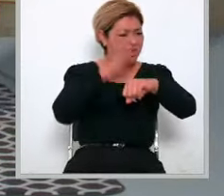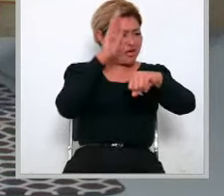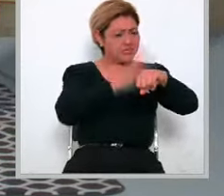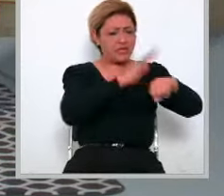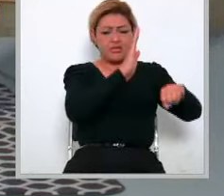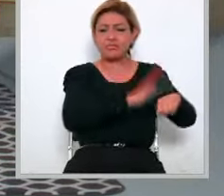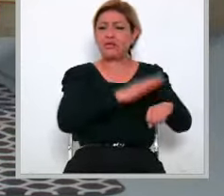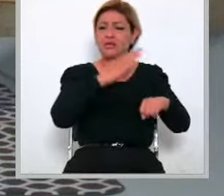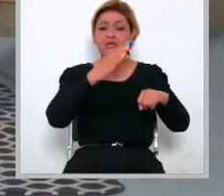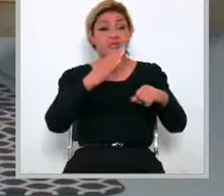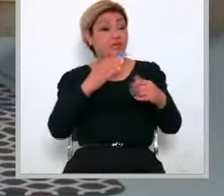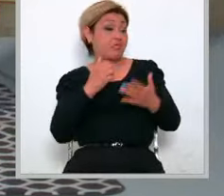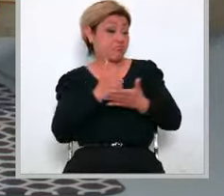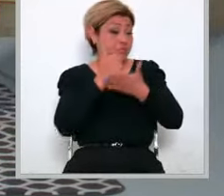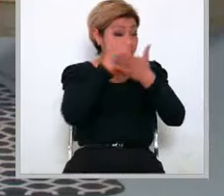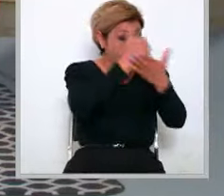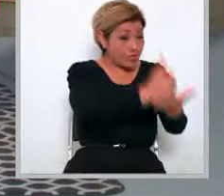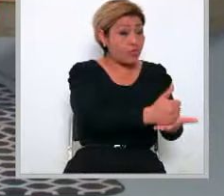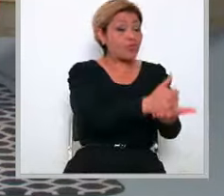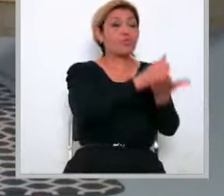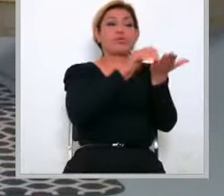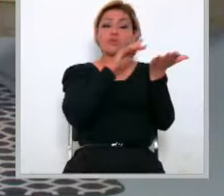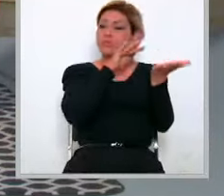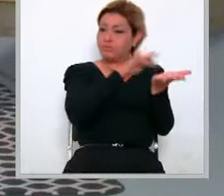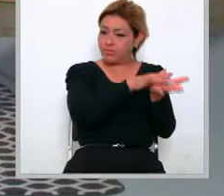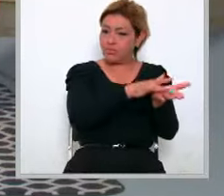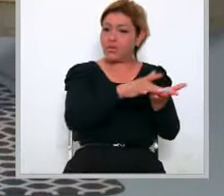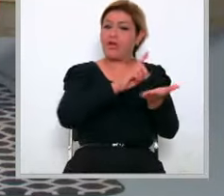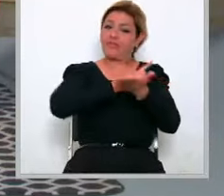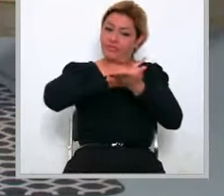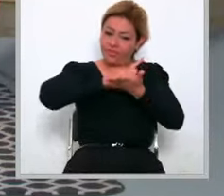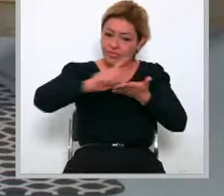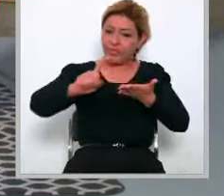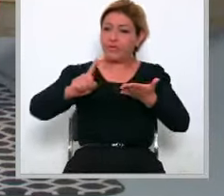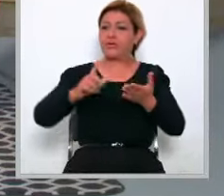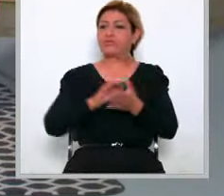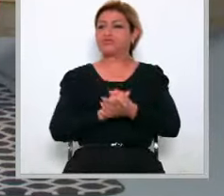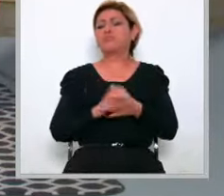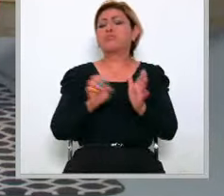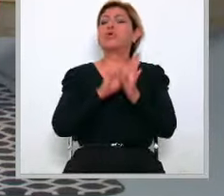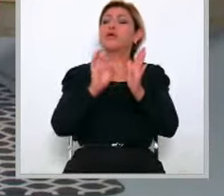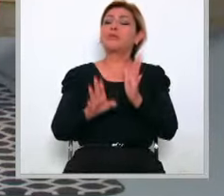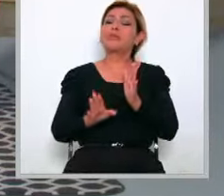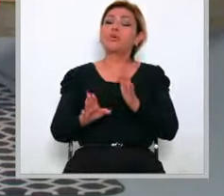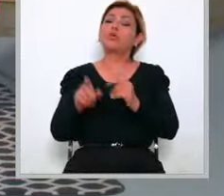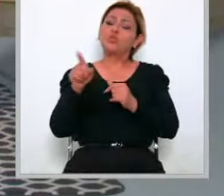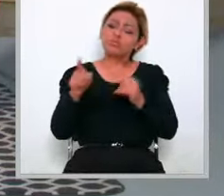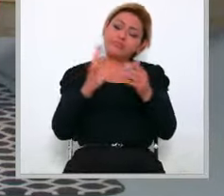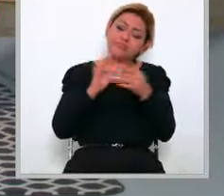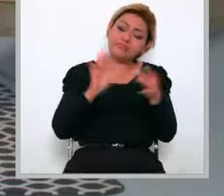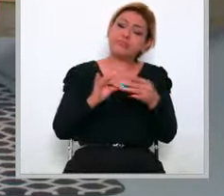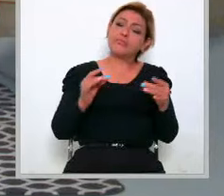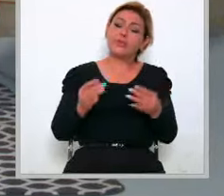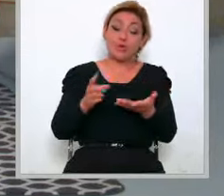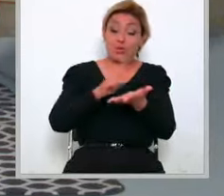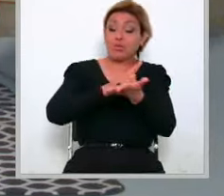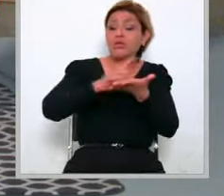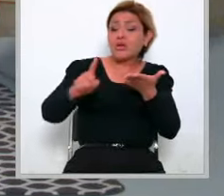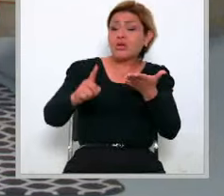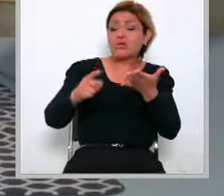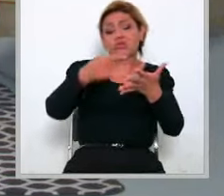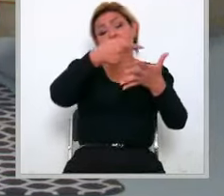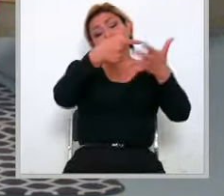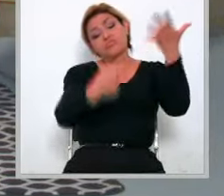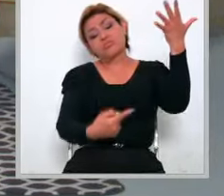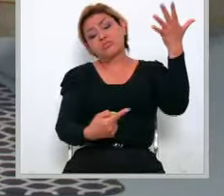nos ayuda muchísimo a nosotros, porque también reaprendemos cuáles son nuestros derechos. Por ejemplo, algún derecho que tú puedas decirnos ahorita que nosotros como niñas,